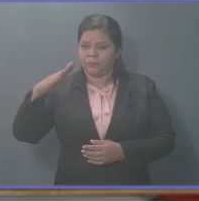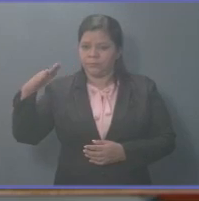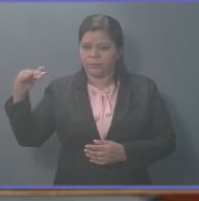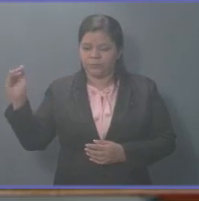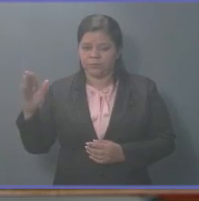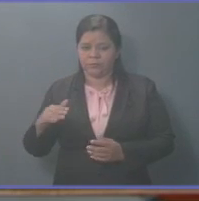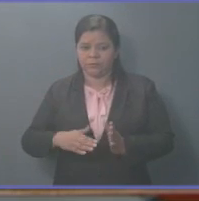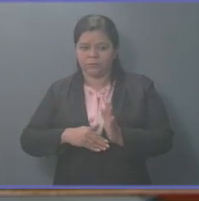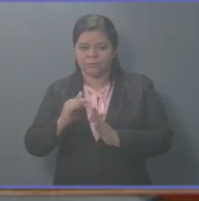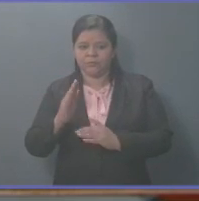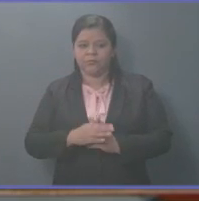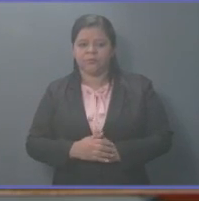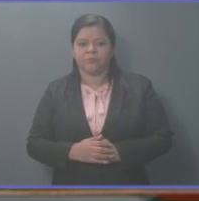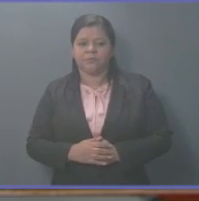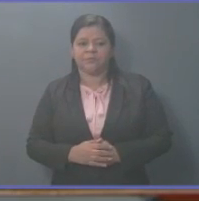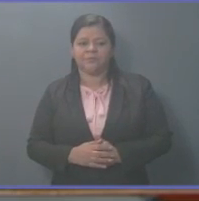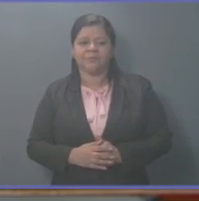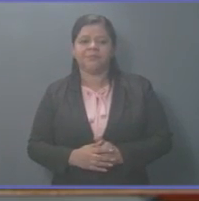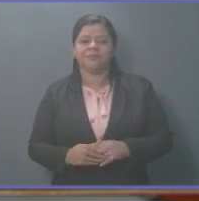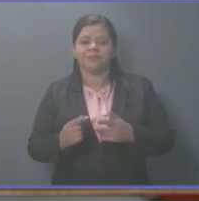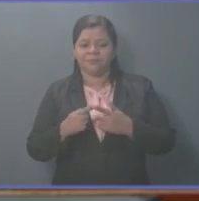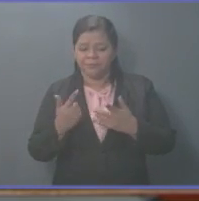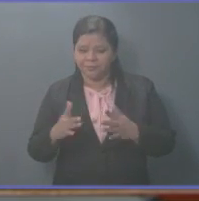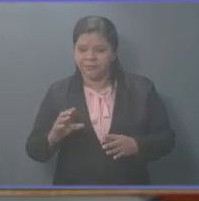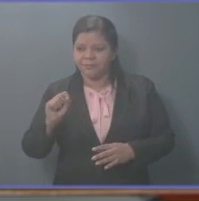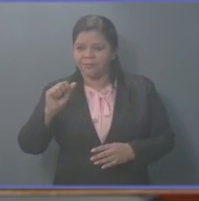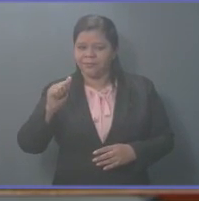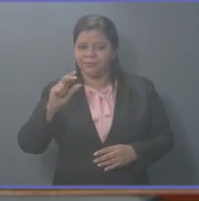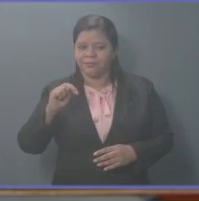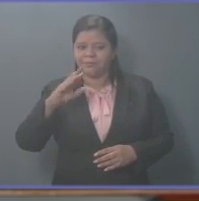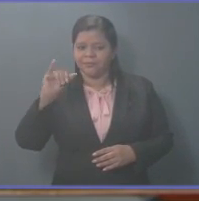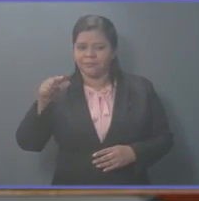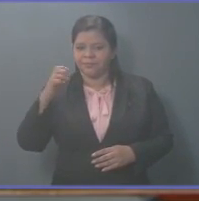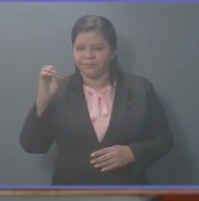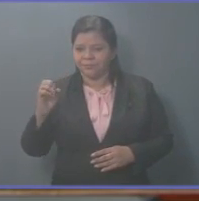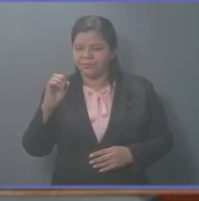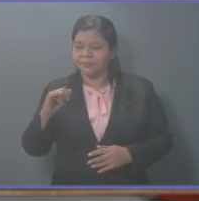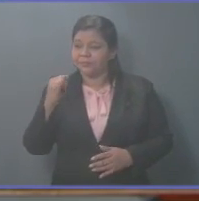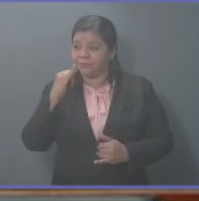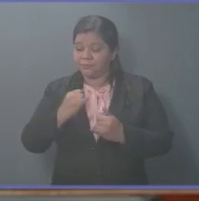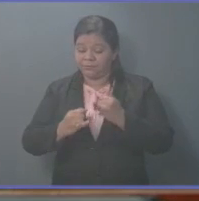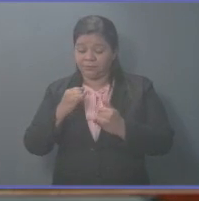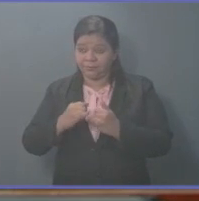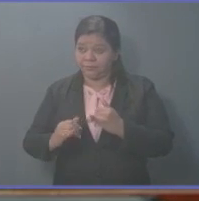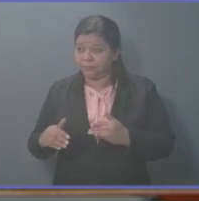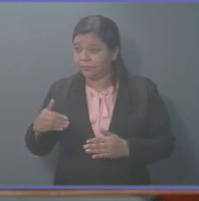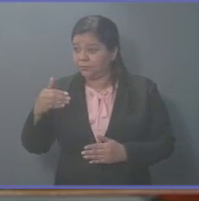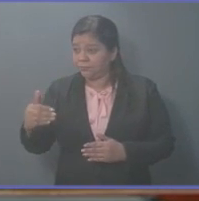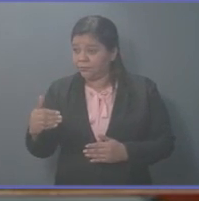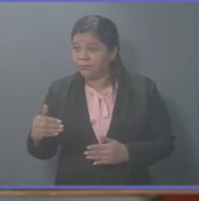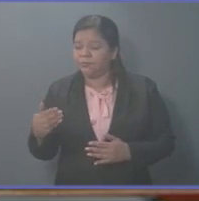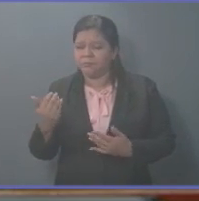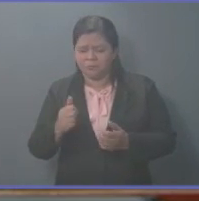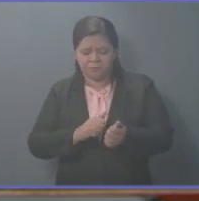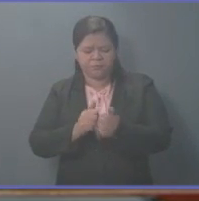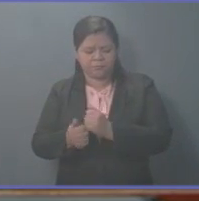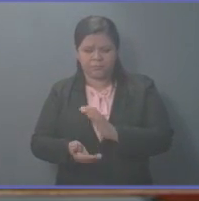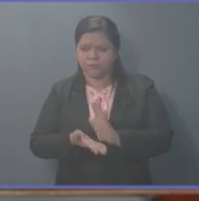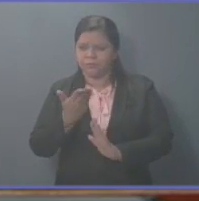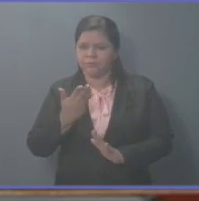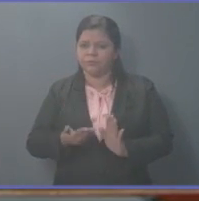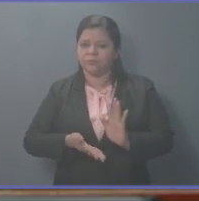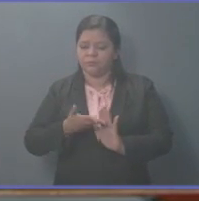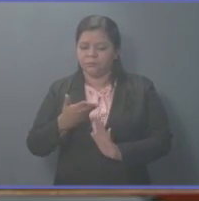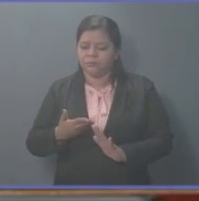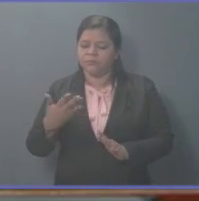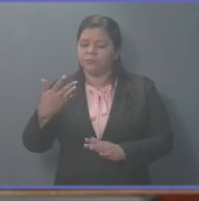este caso a la ciudad de San Jorge. San Jorge en los últimos años ha avanzado grandemente, no solamente